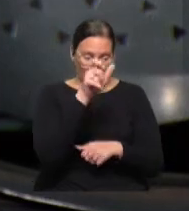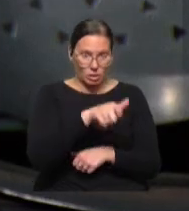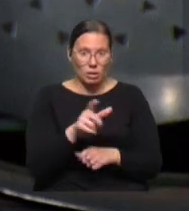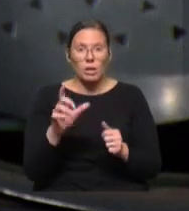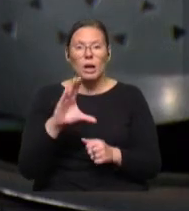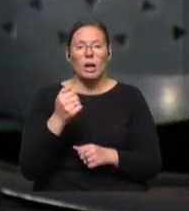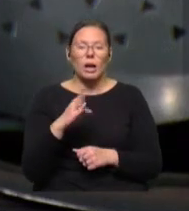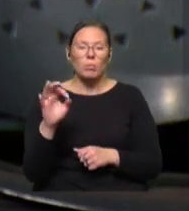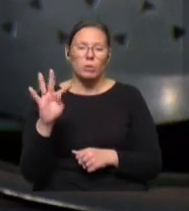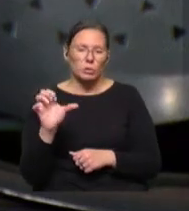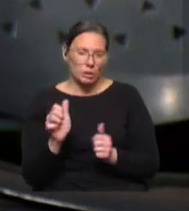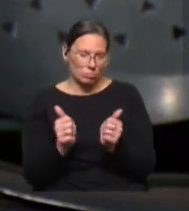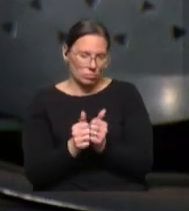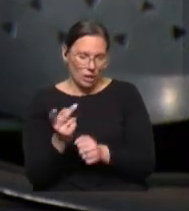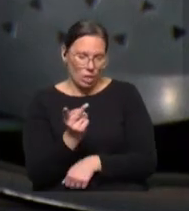Romina Capote.